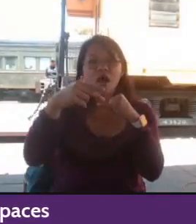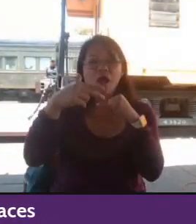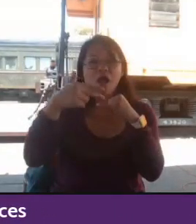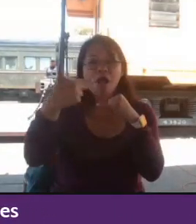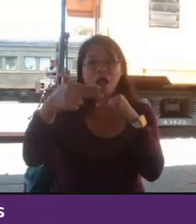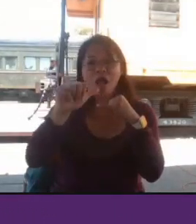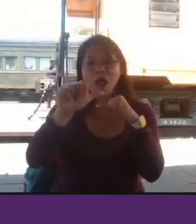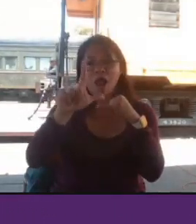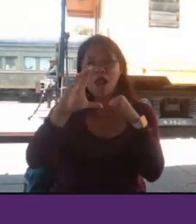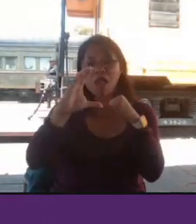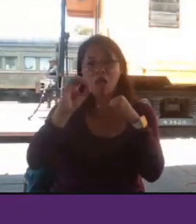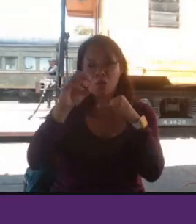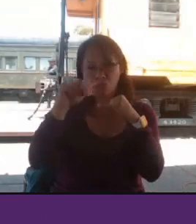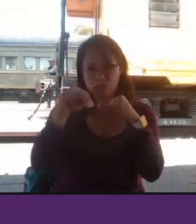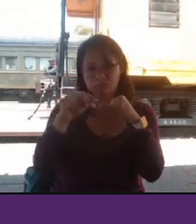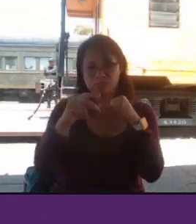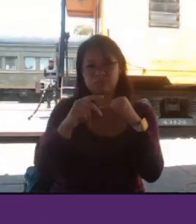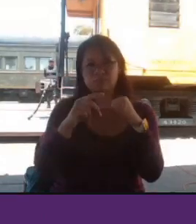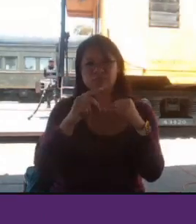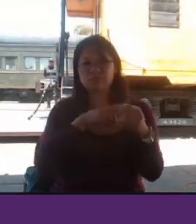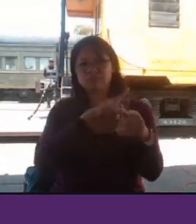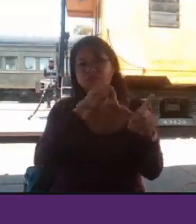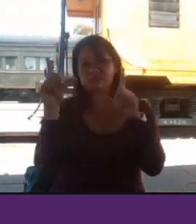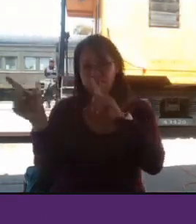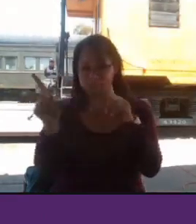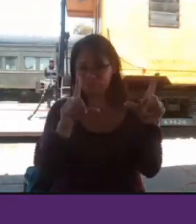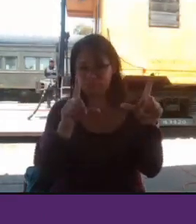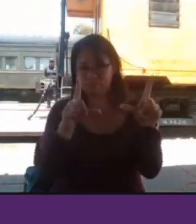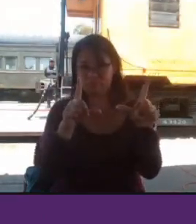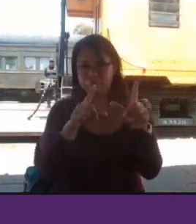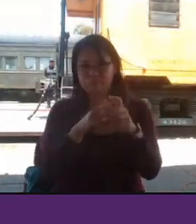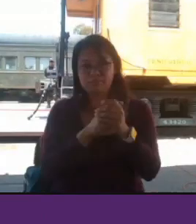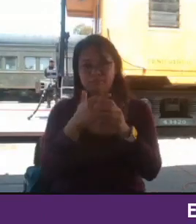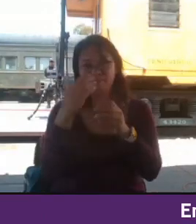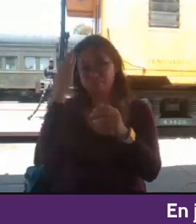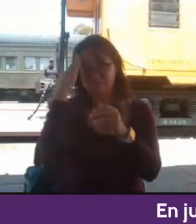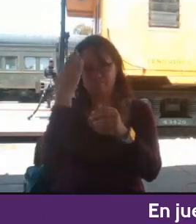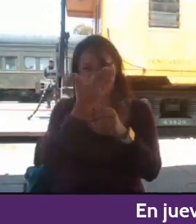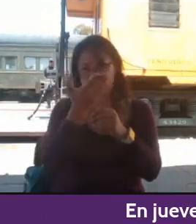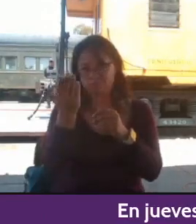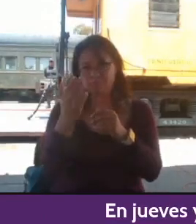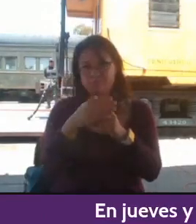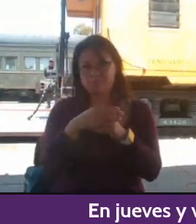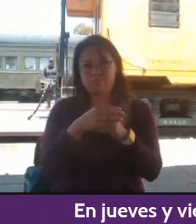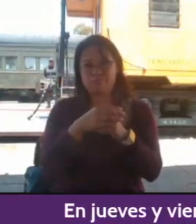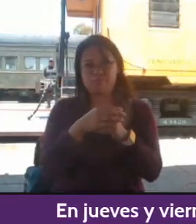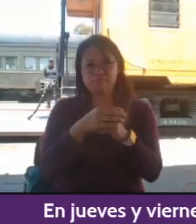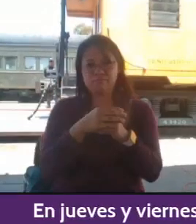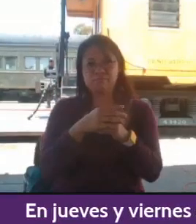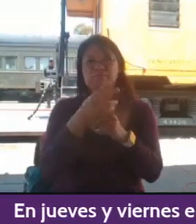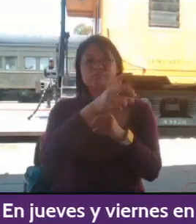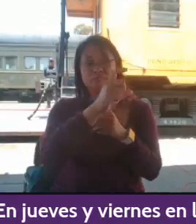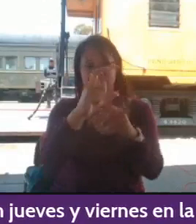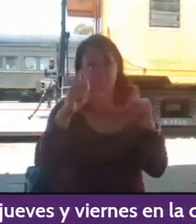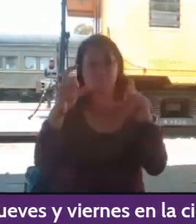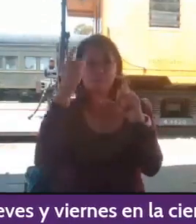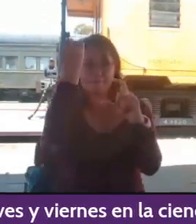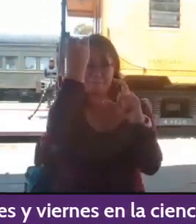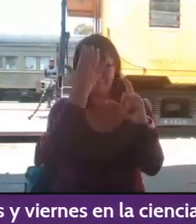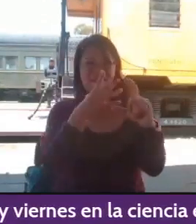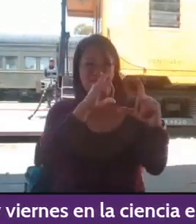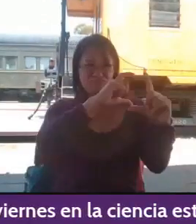rapaz nocturna. Una más de esa forma. Otra, para que las vayan conociendo. Otra más, águila calva, otra. Ahí está,